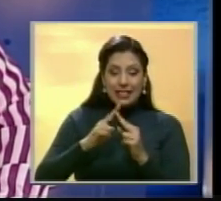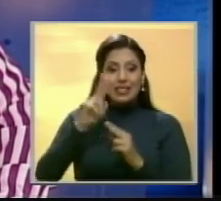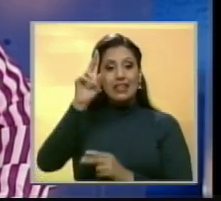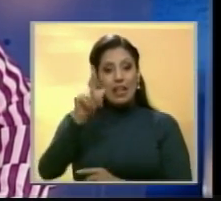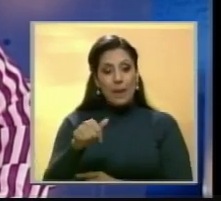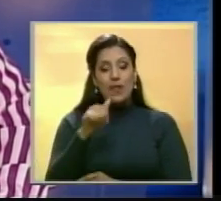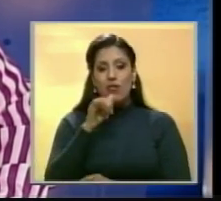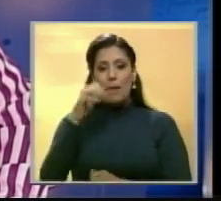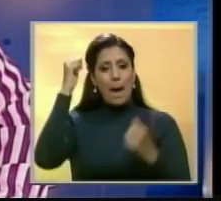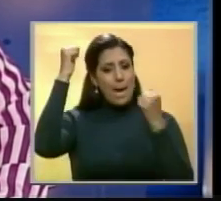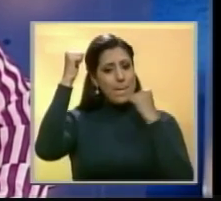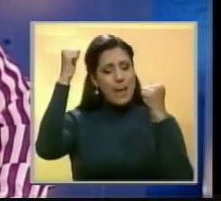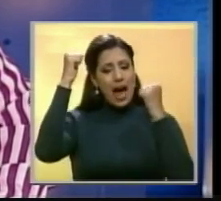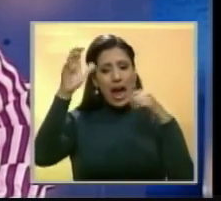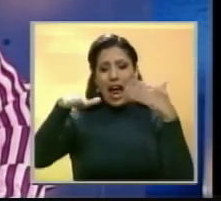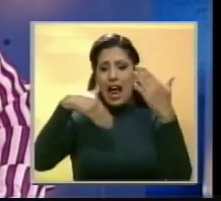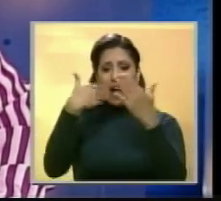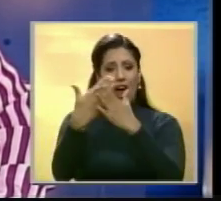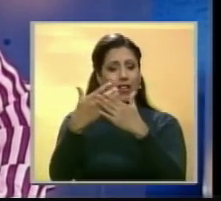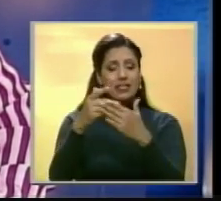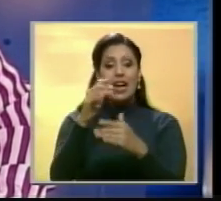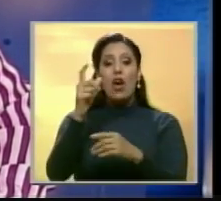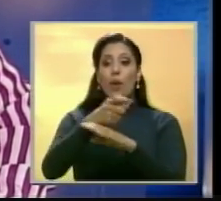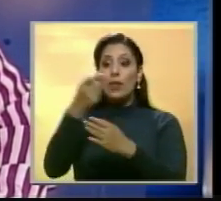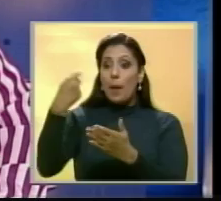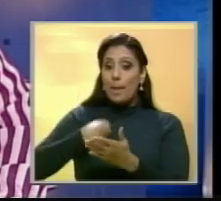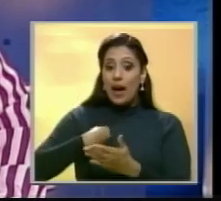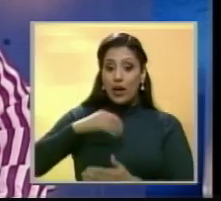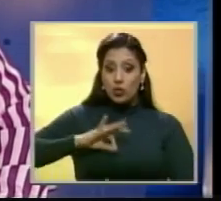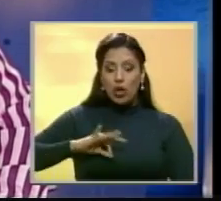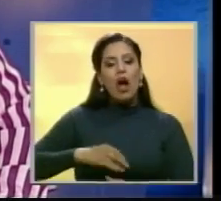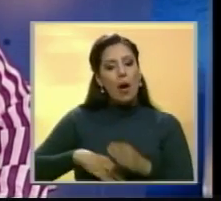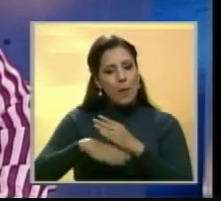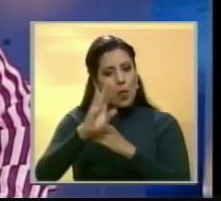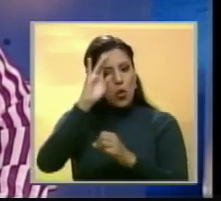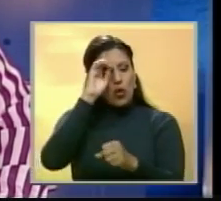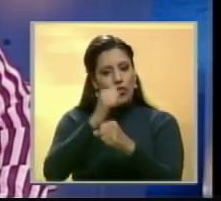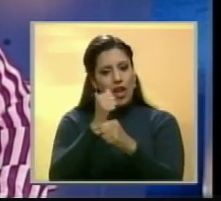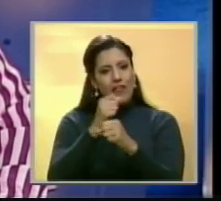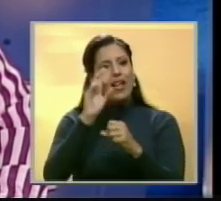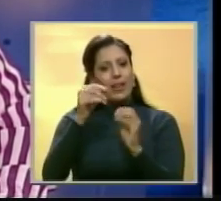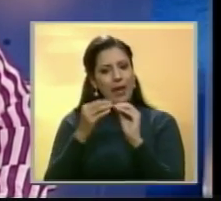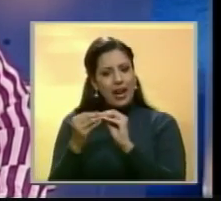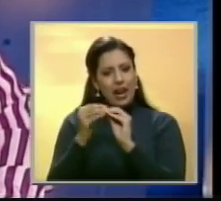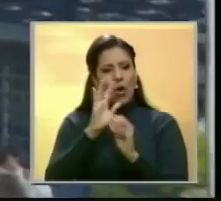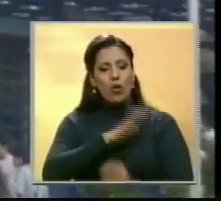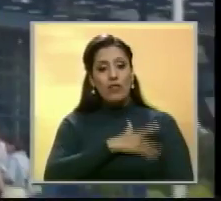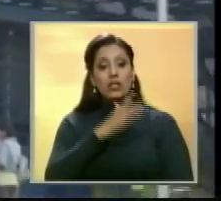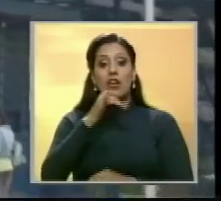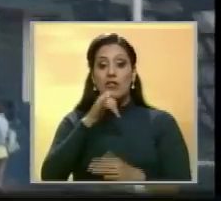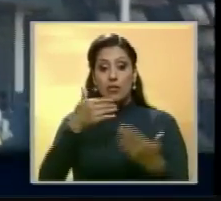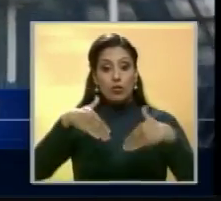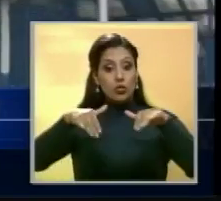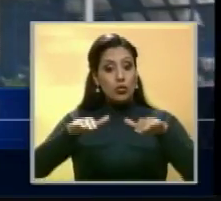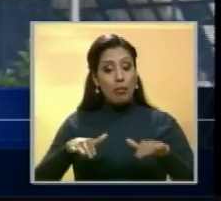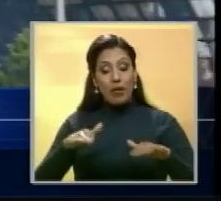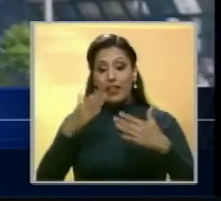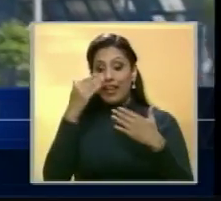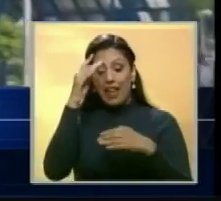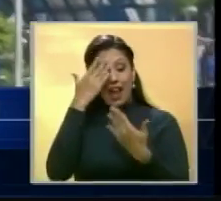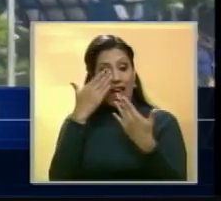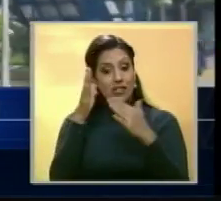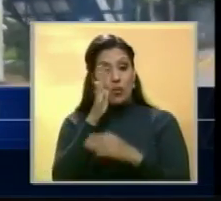declaró en paro hasta que el Gobierno Nacional envíe el presupuesto para el pago de salarios y mantenimiento de este año. Tras anunciar la suspensión de